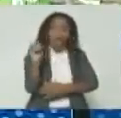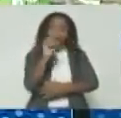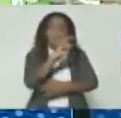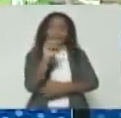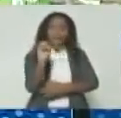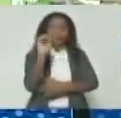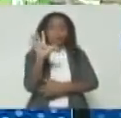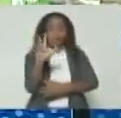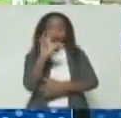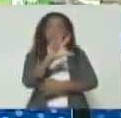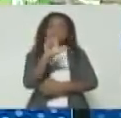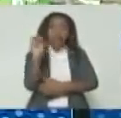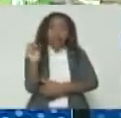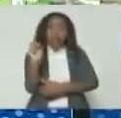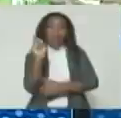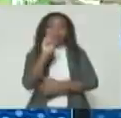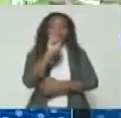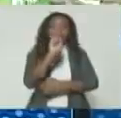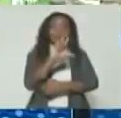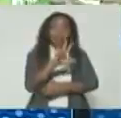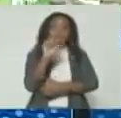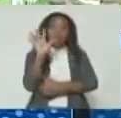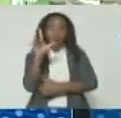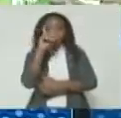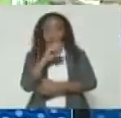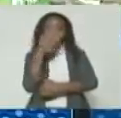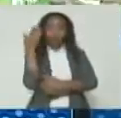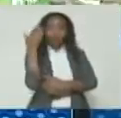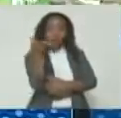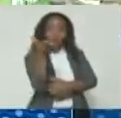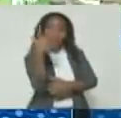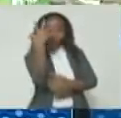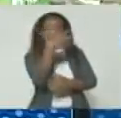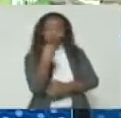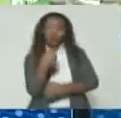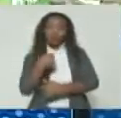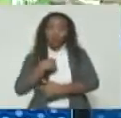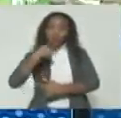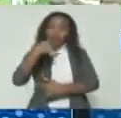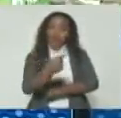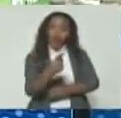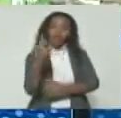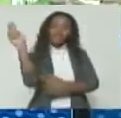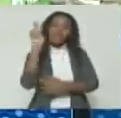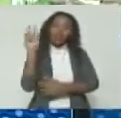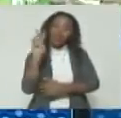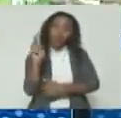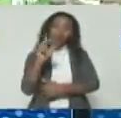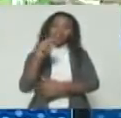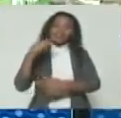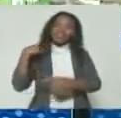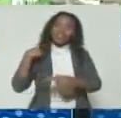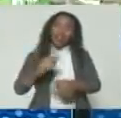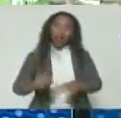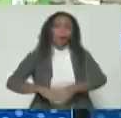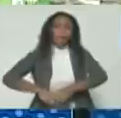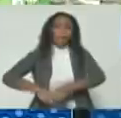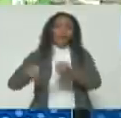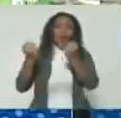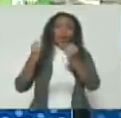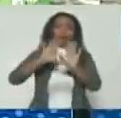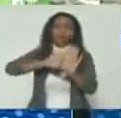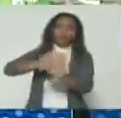20, 25, 30, 35 años, a ustedes, a la juventud, se lo digo, Venezuela tiene que romper